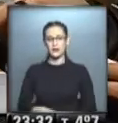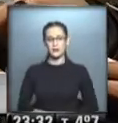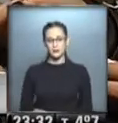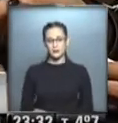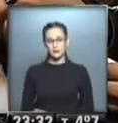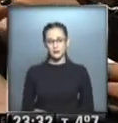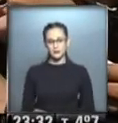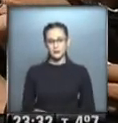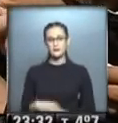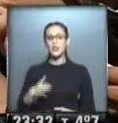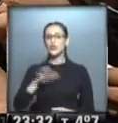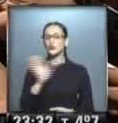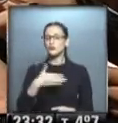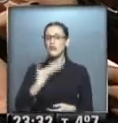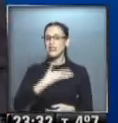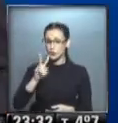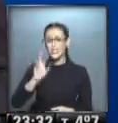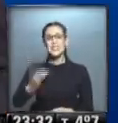son las asignaturas pendientes todavía.